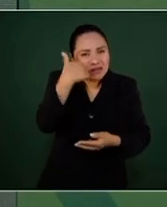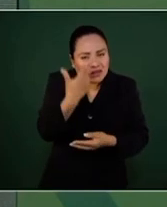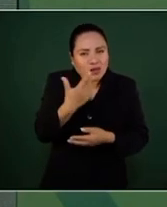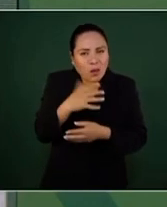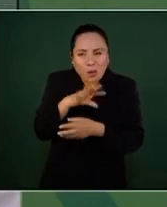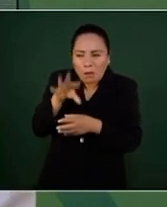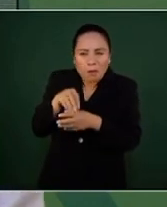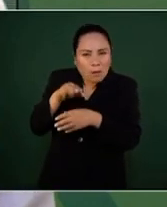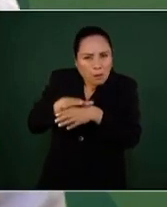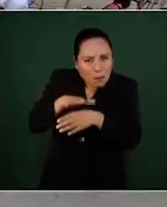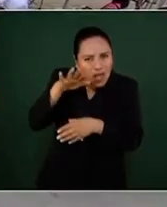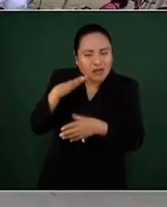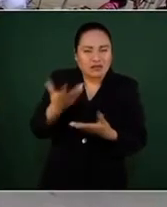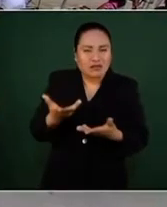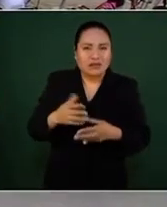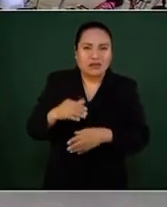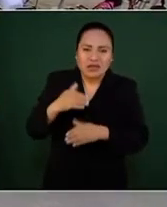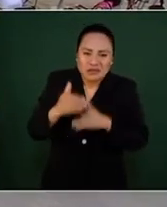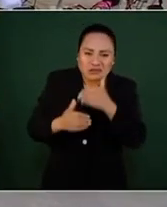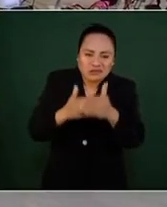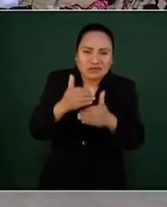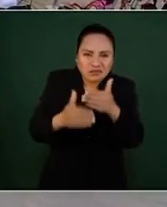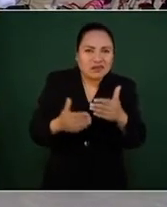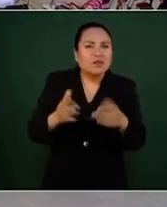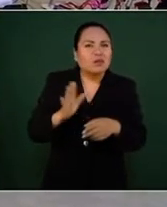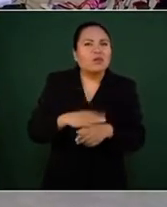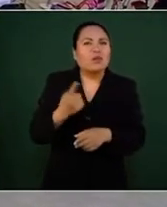porque como hay intereses